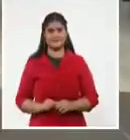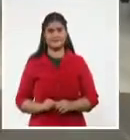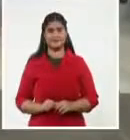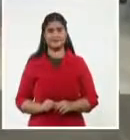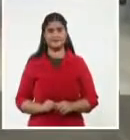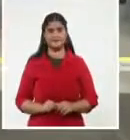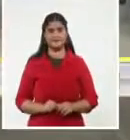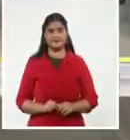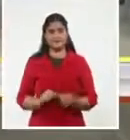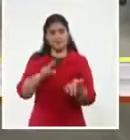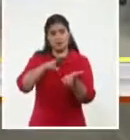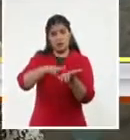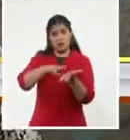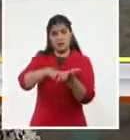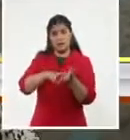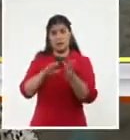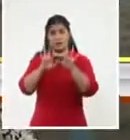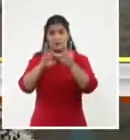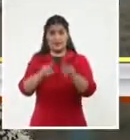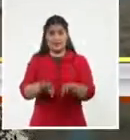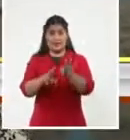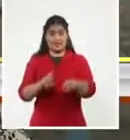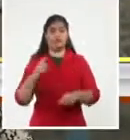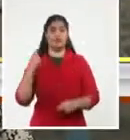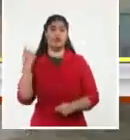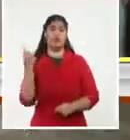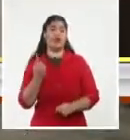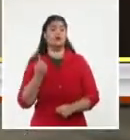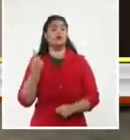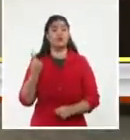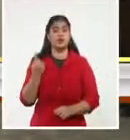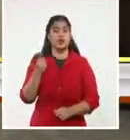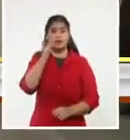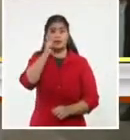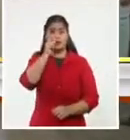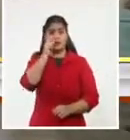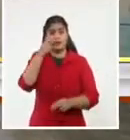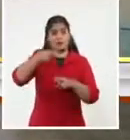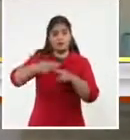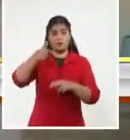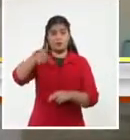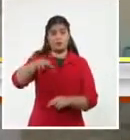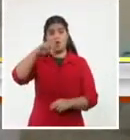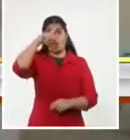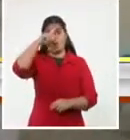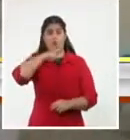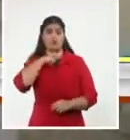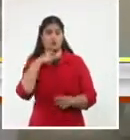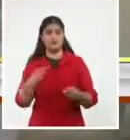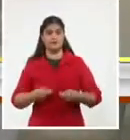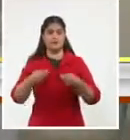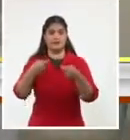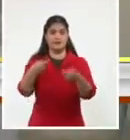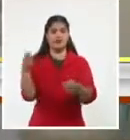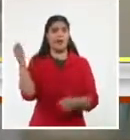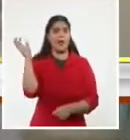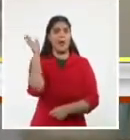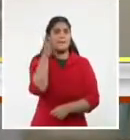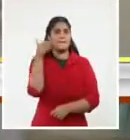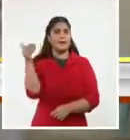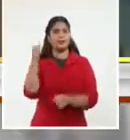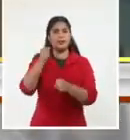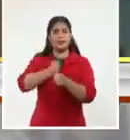El miembro del Secretariado Nacional de la Central de Trabajadores de Cuba, José Antonio Pérez Pérez, entregó la bandera Proeza Laboral al